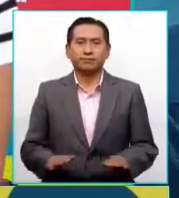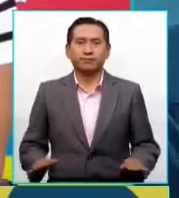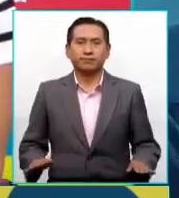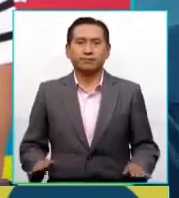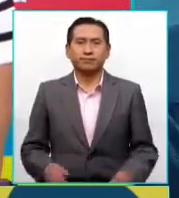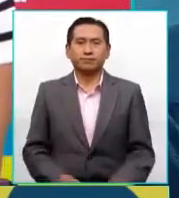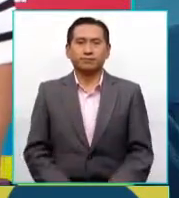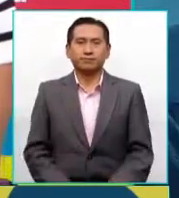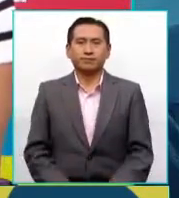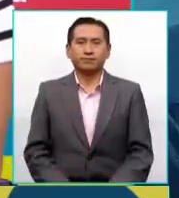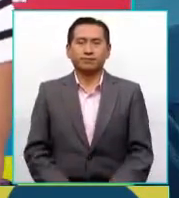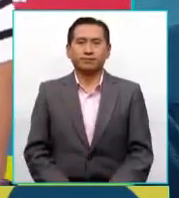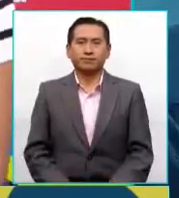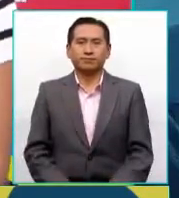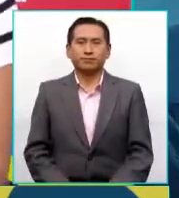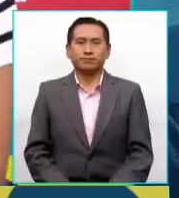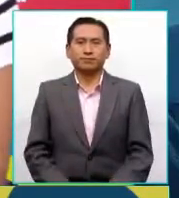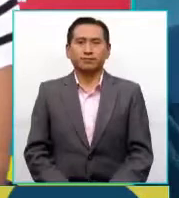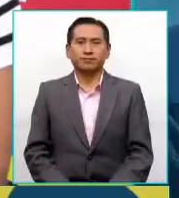Hola, pronto en persona.